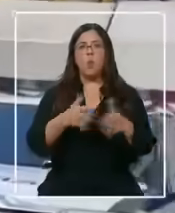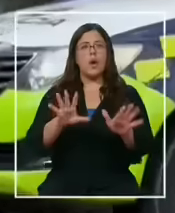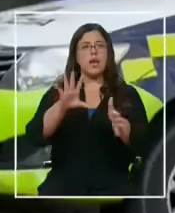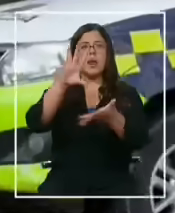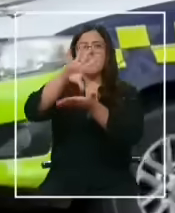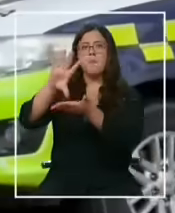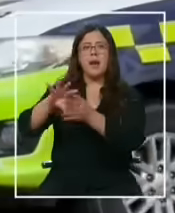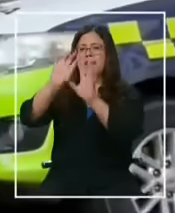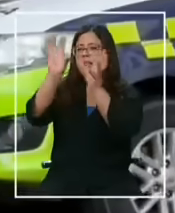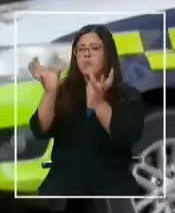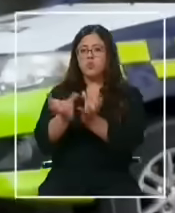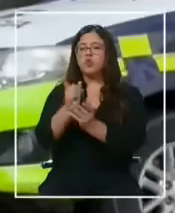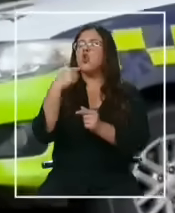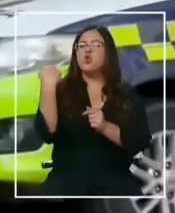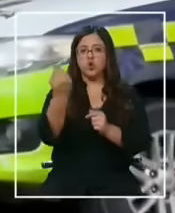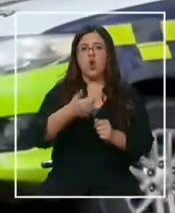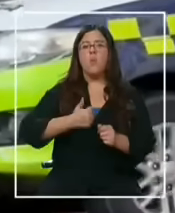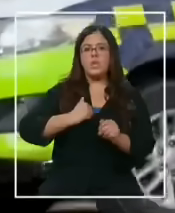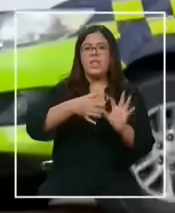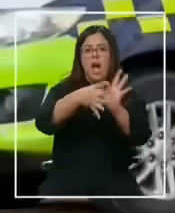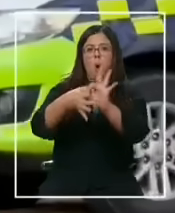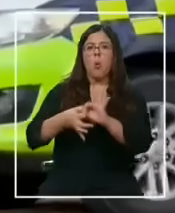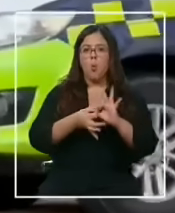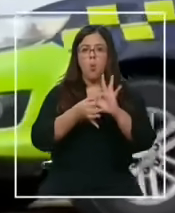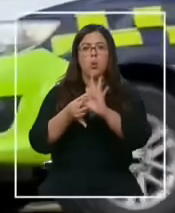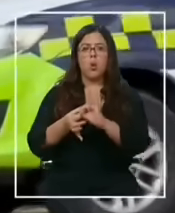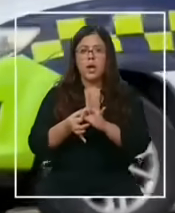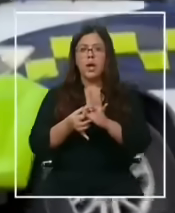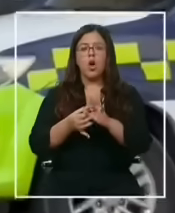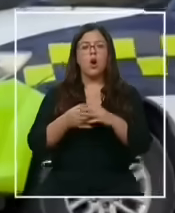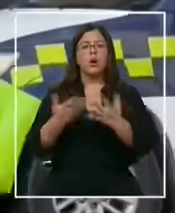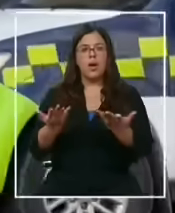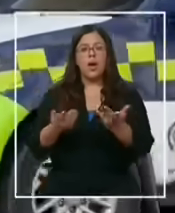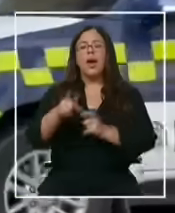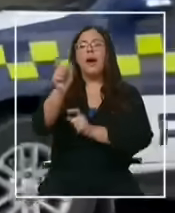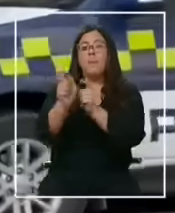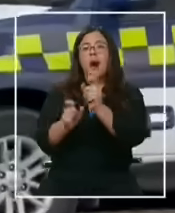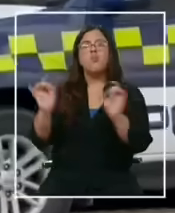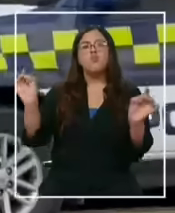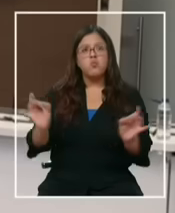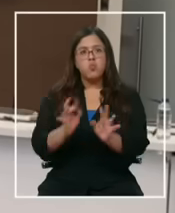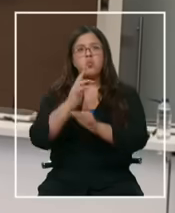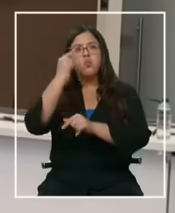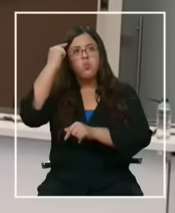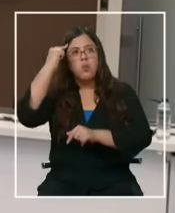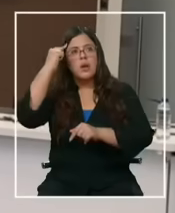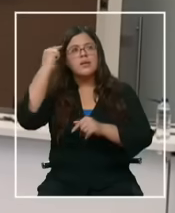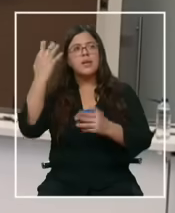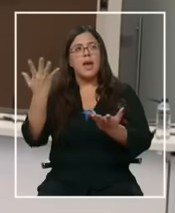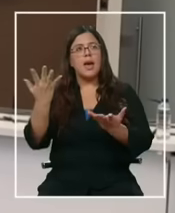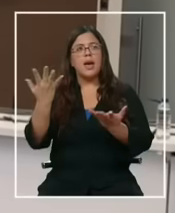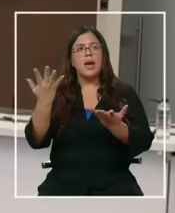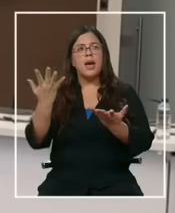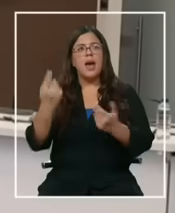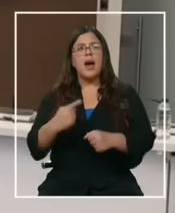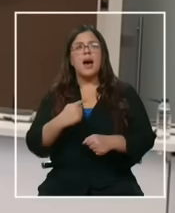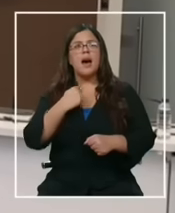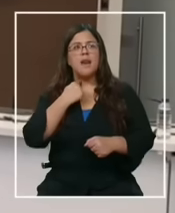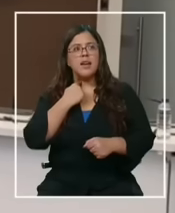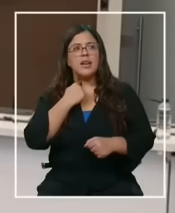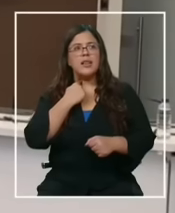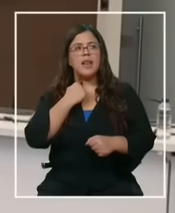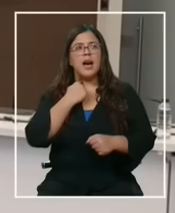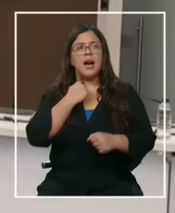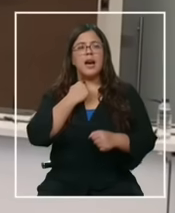mundo las policías estamos muy Unidas para que los que pretendan atentar o cegar